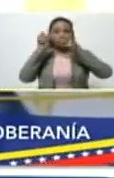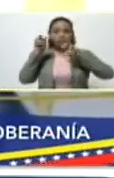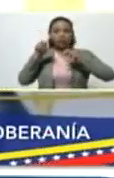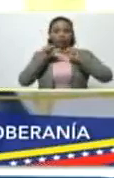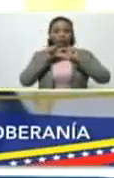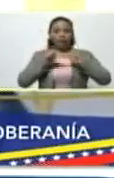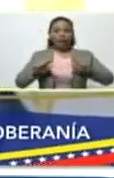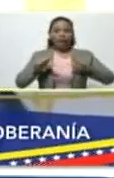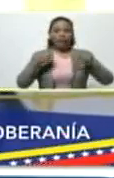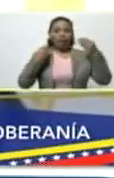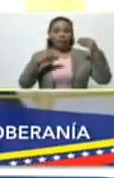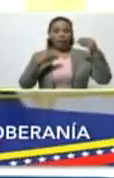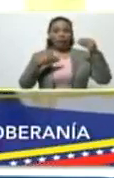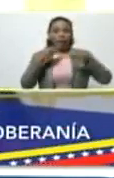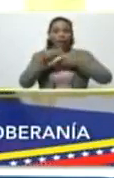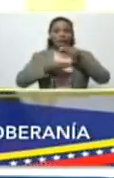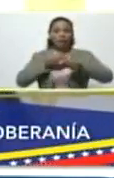que jugó.